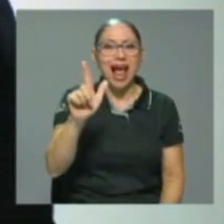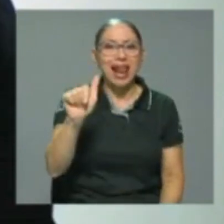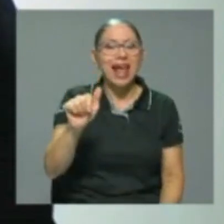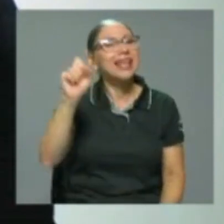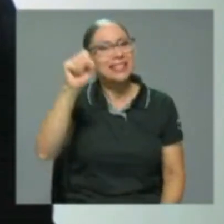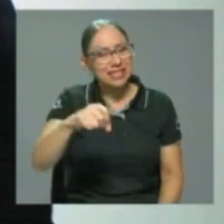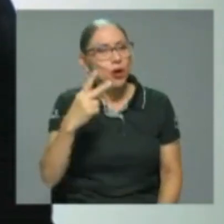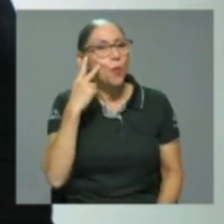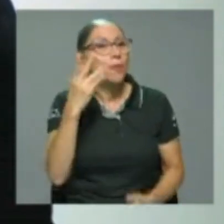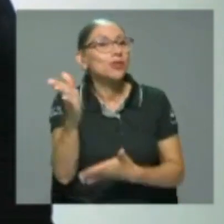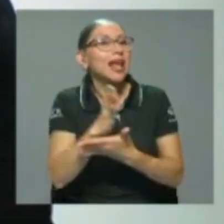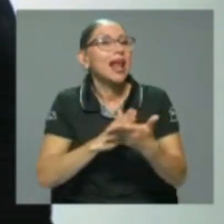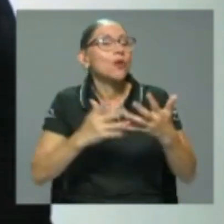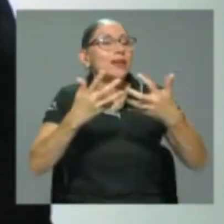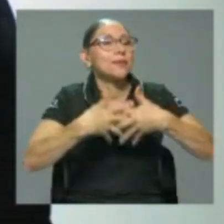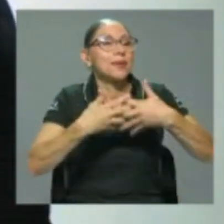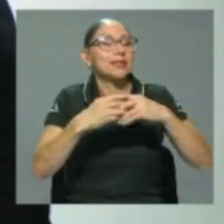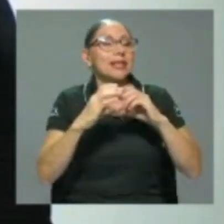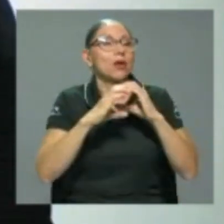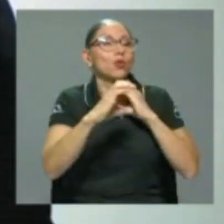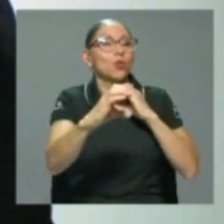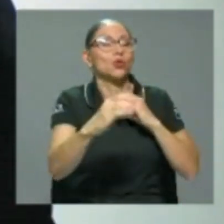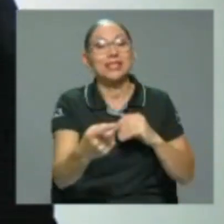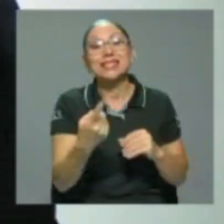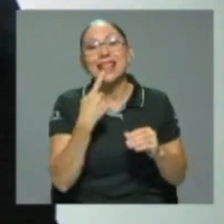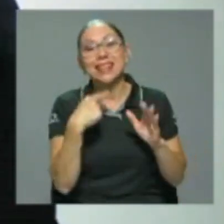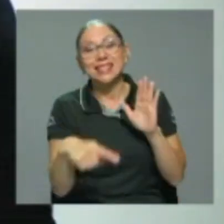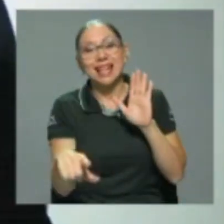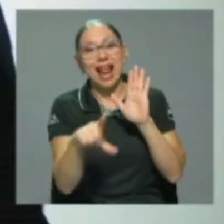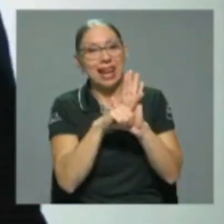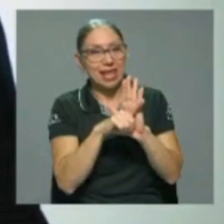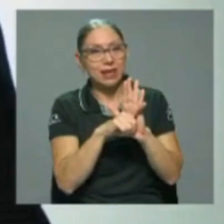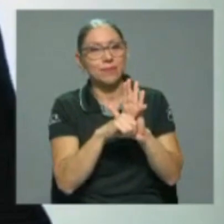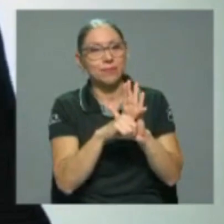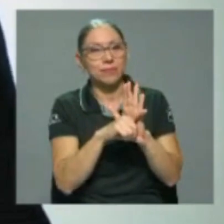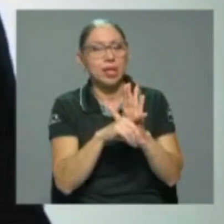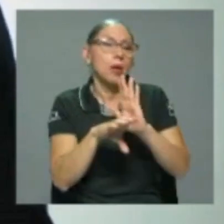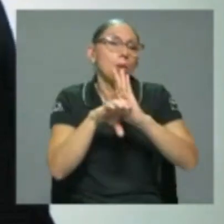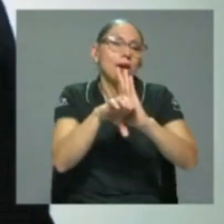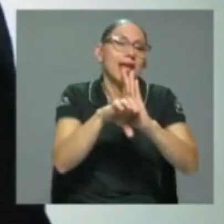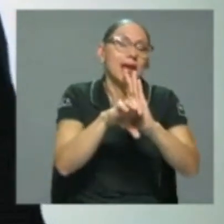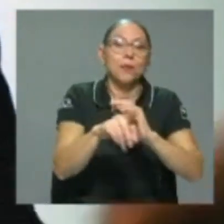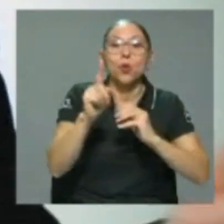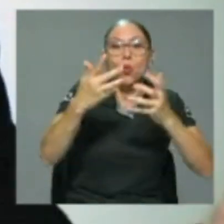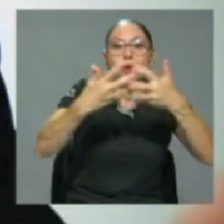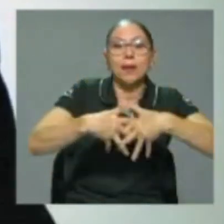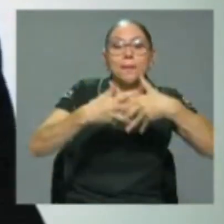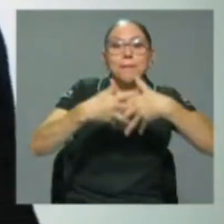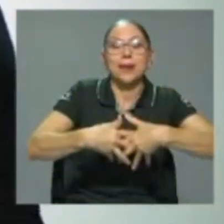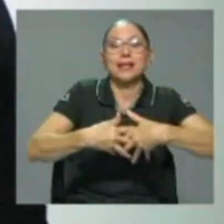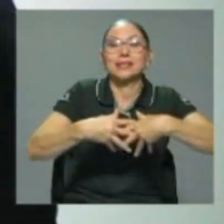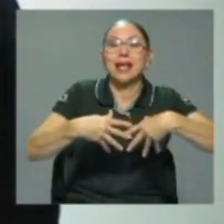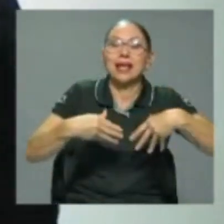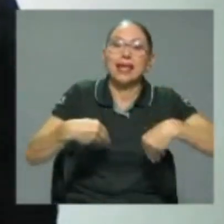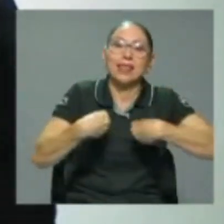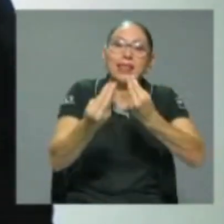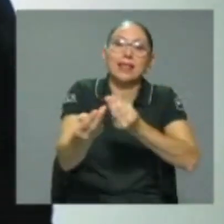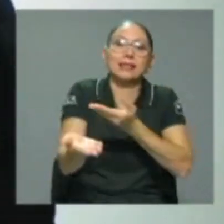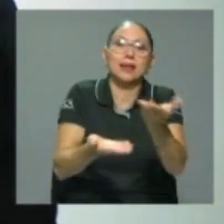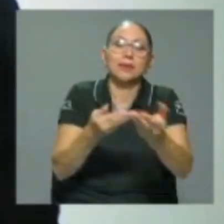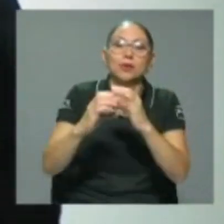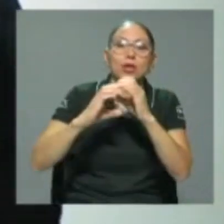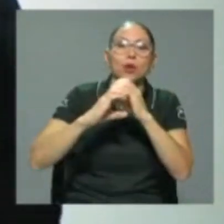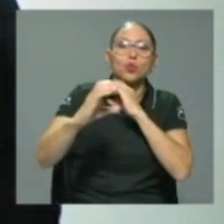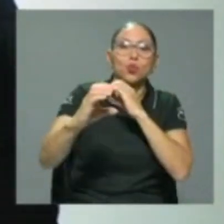autobuses. Resulta que la ley dice que, por ejemplo, un prestador de servicios de autobús, como ya